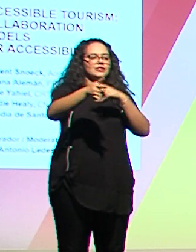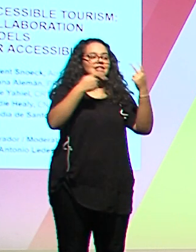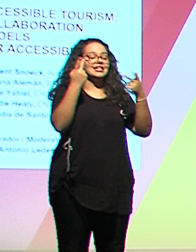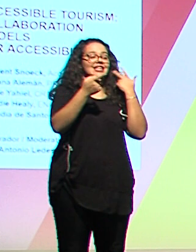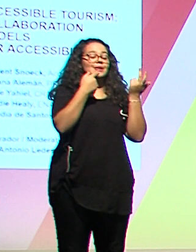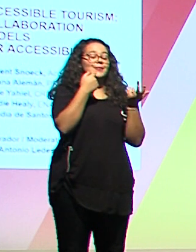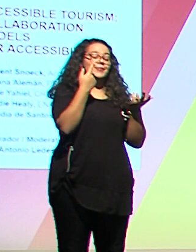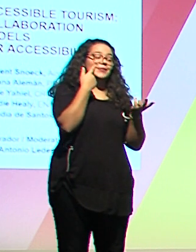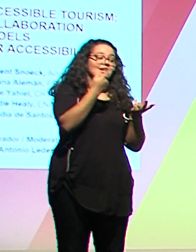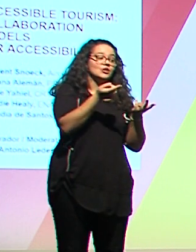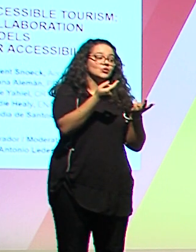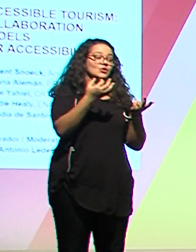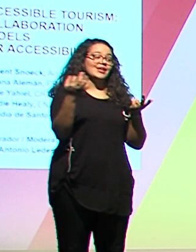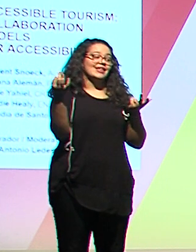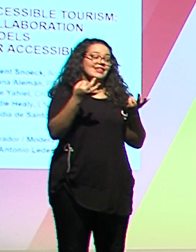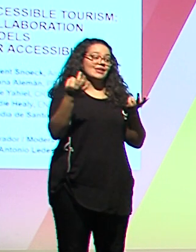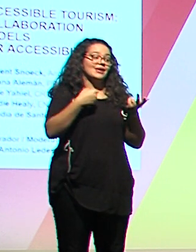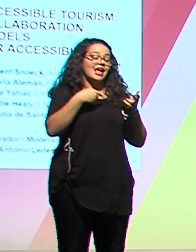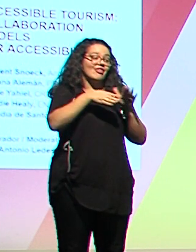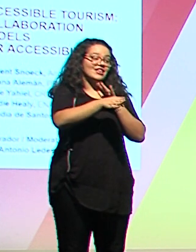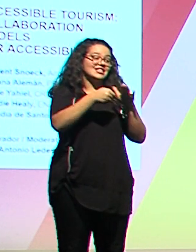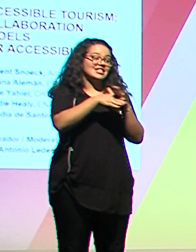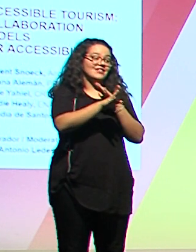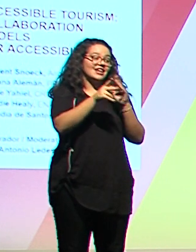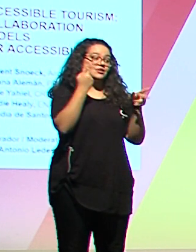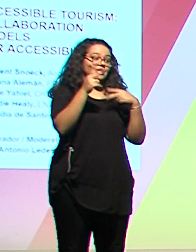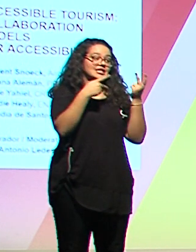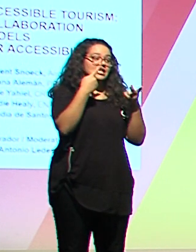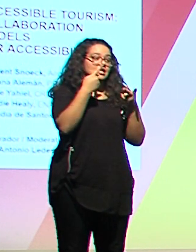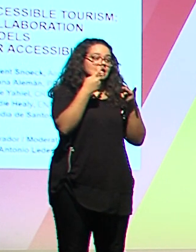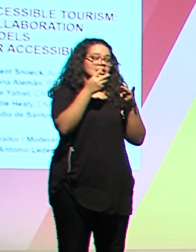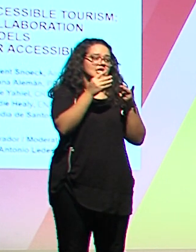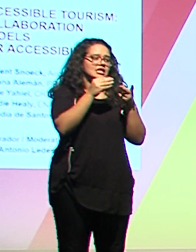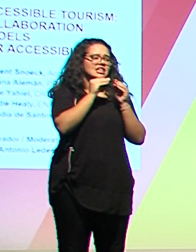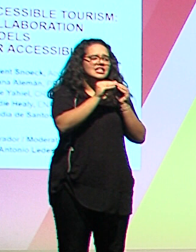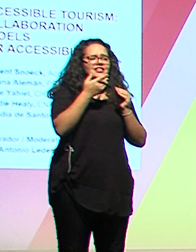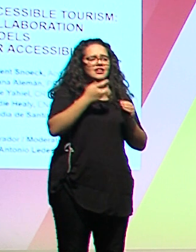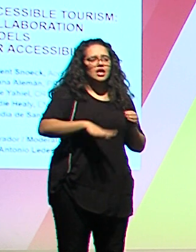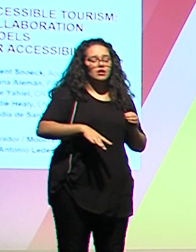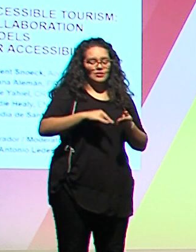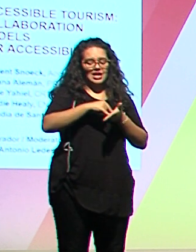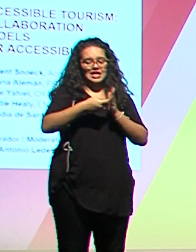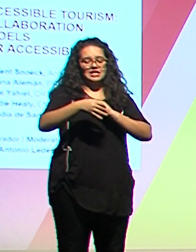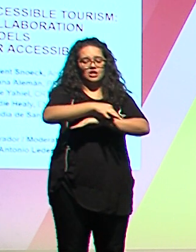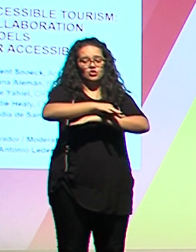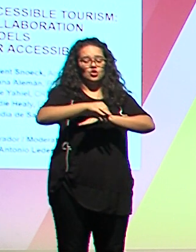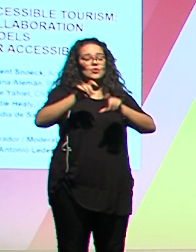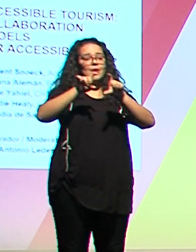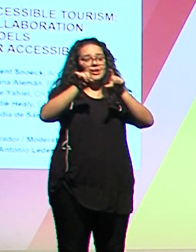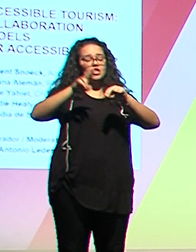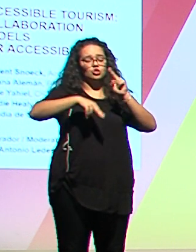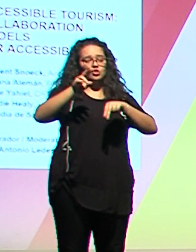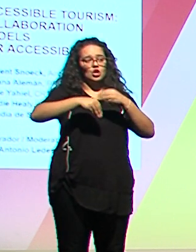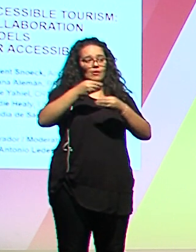usted tiene que hacer accesible su restaurante. ¿Quién lo va a diseñar? Un arquitecto. Y va a ser una empresa de construcción la que va a ir allí, va a